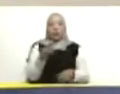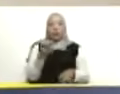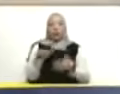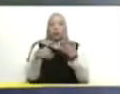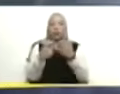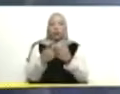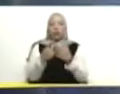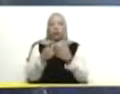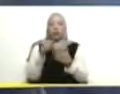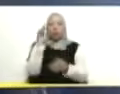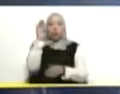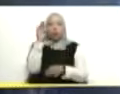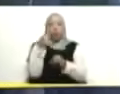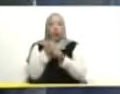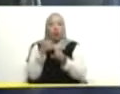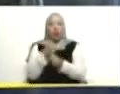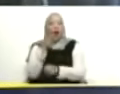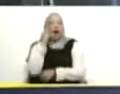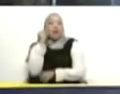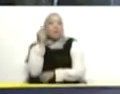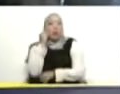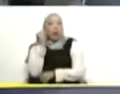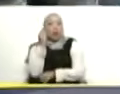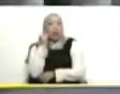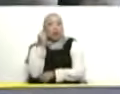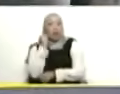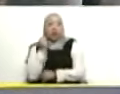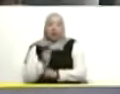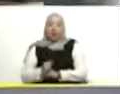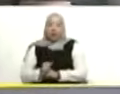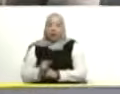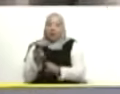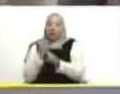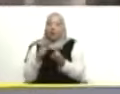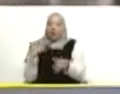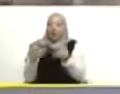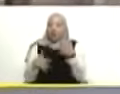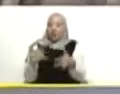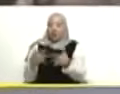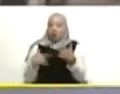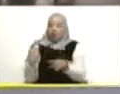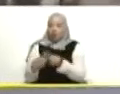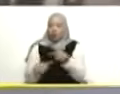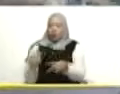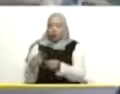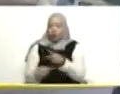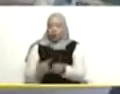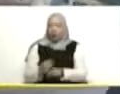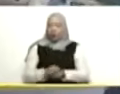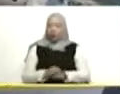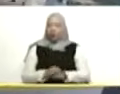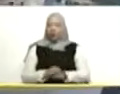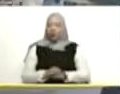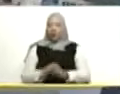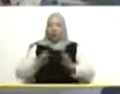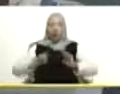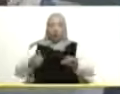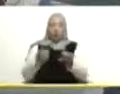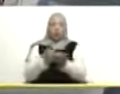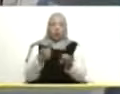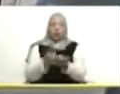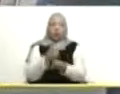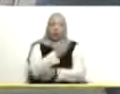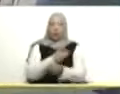fue la experiencia en diferentes actividades productivas que inició